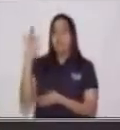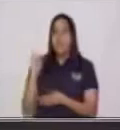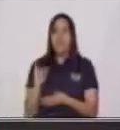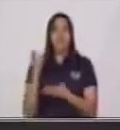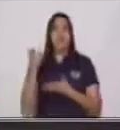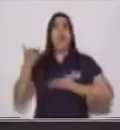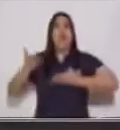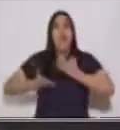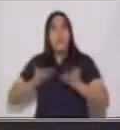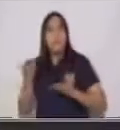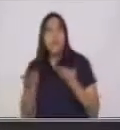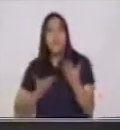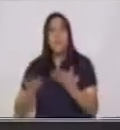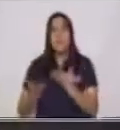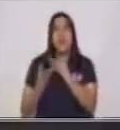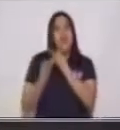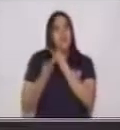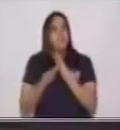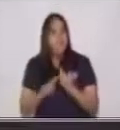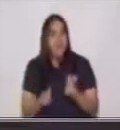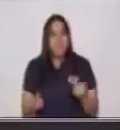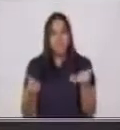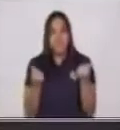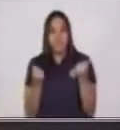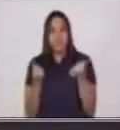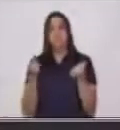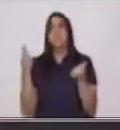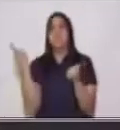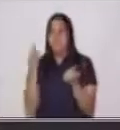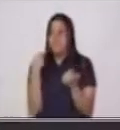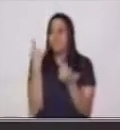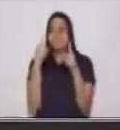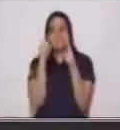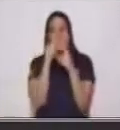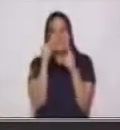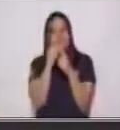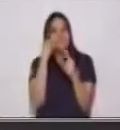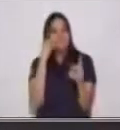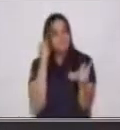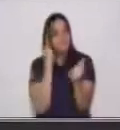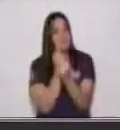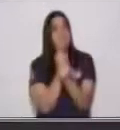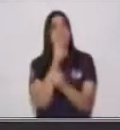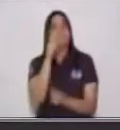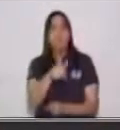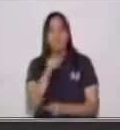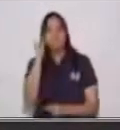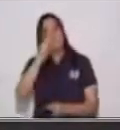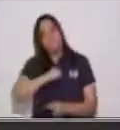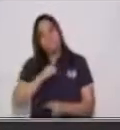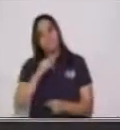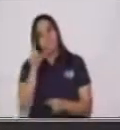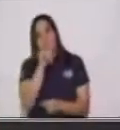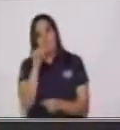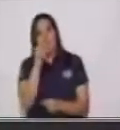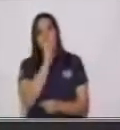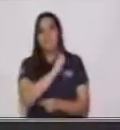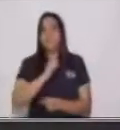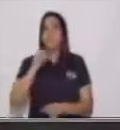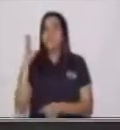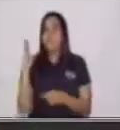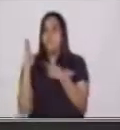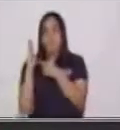amabilidad, flexibilidad. Todas las palabras que tú encuentres con esta terminación van a ir con B. Entonces, son 7